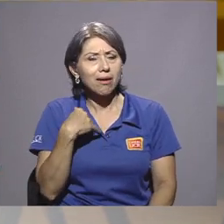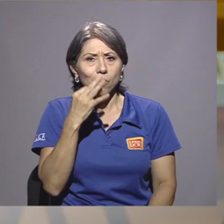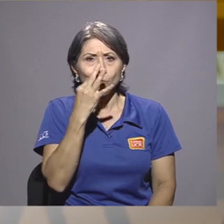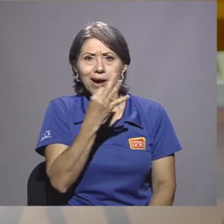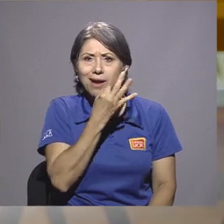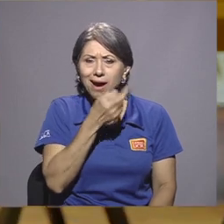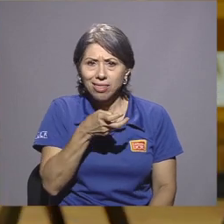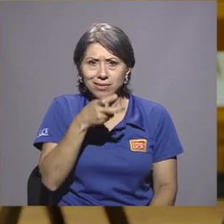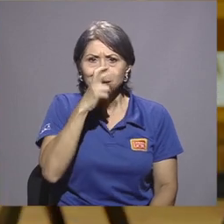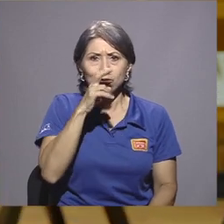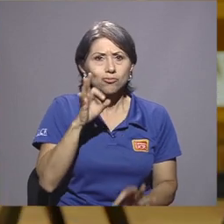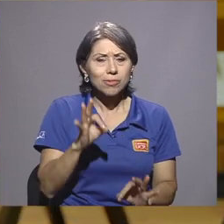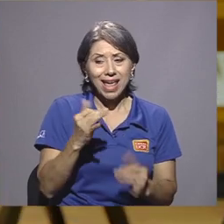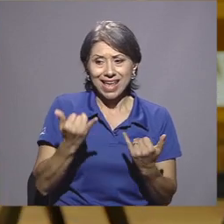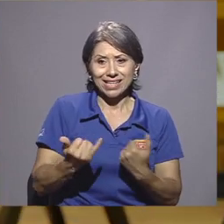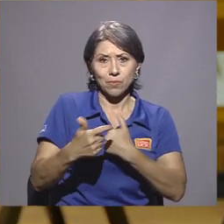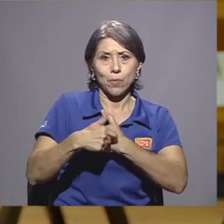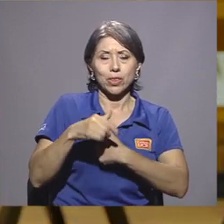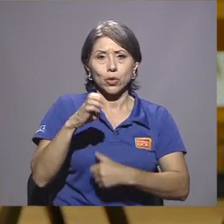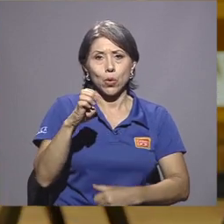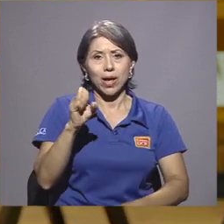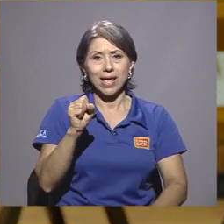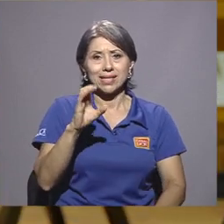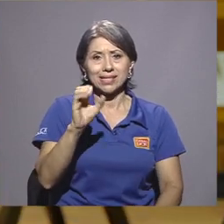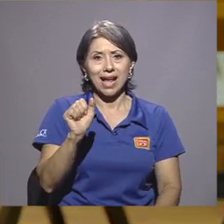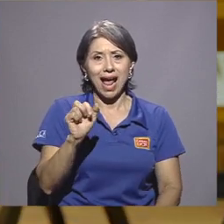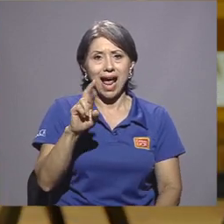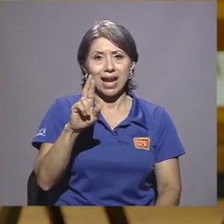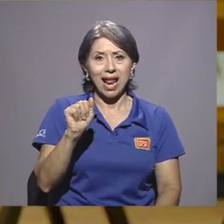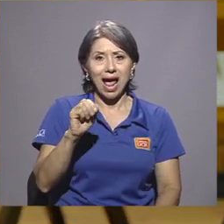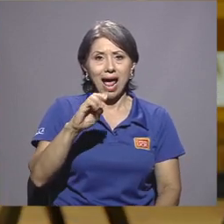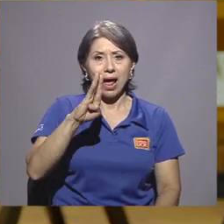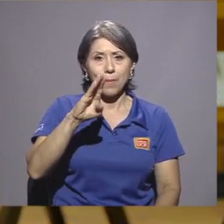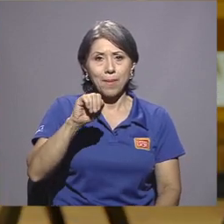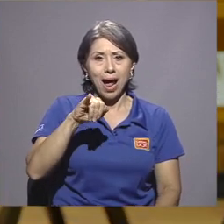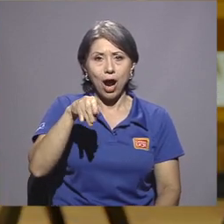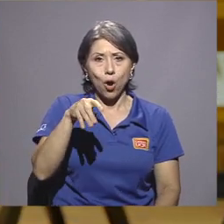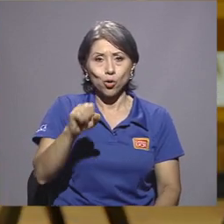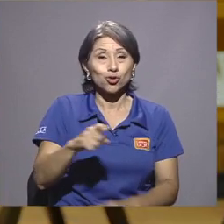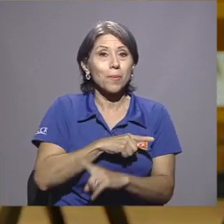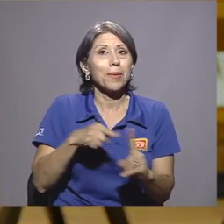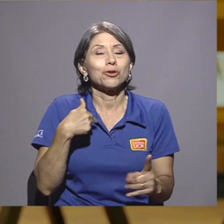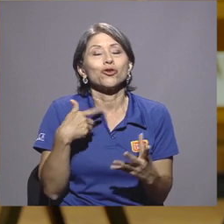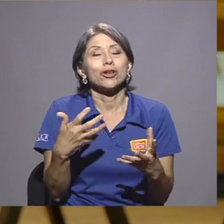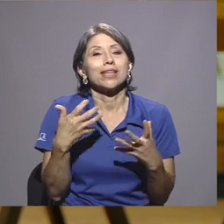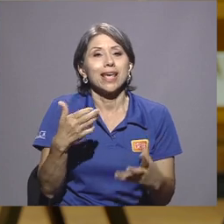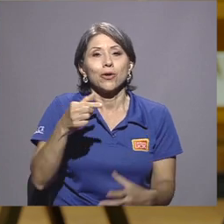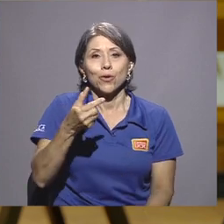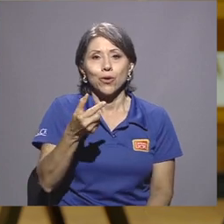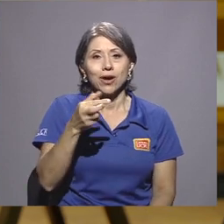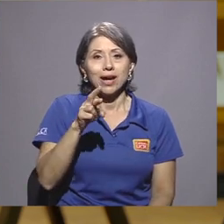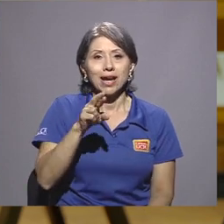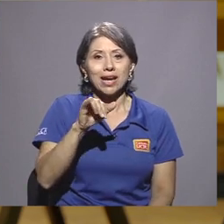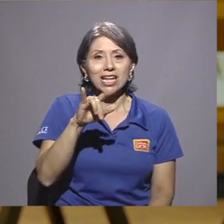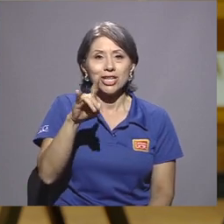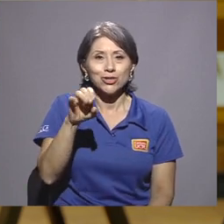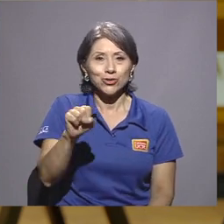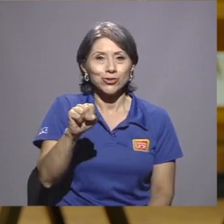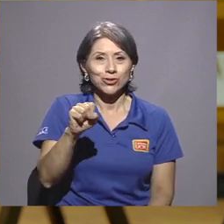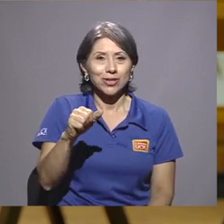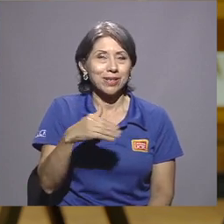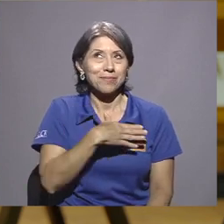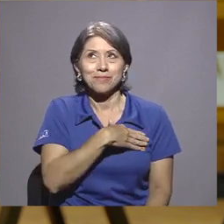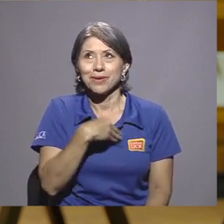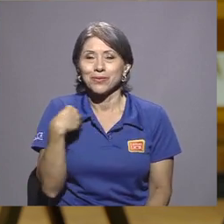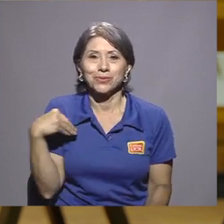En este momento tengo son escarabajos, pero mi idea es tener grillos, que es lo que me gusta más porque siempre he querido como hacer